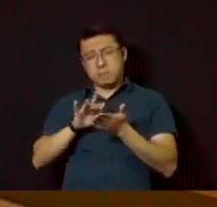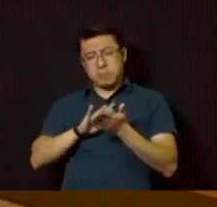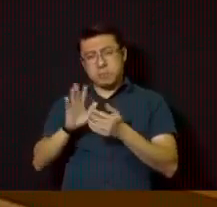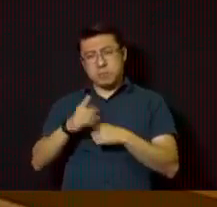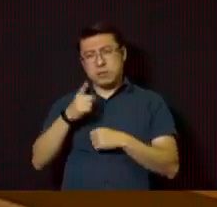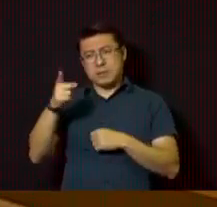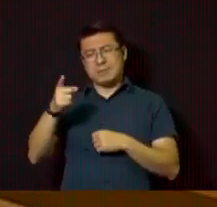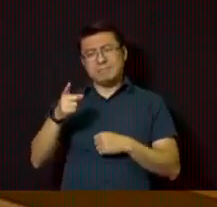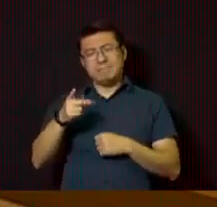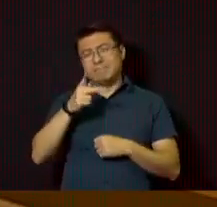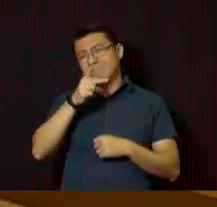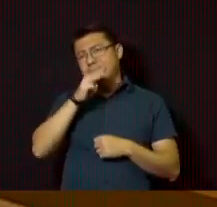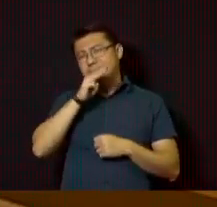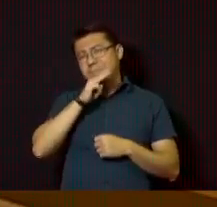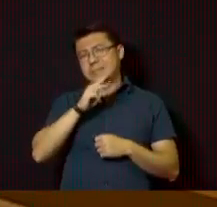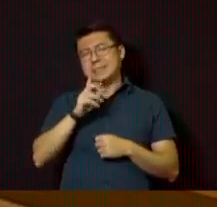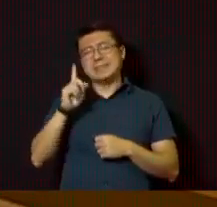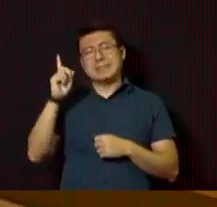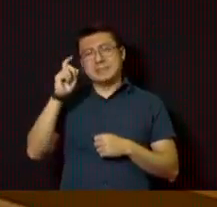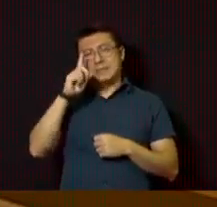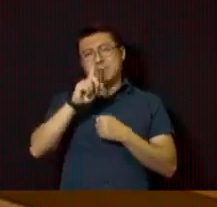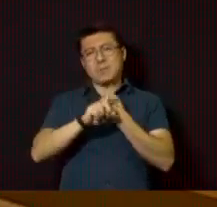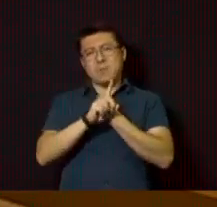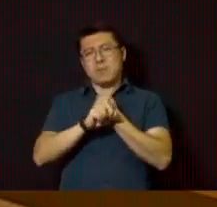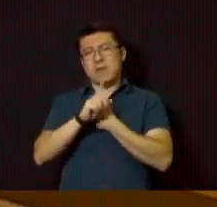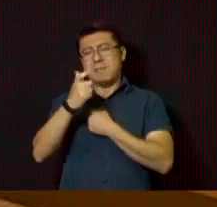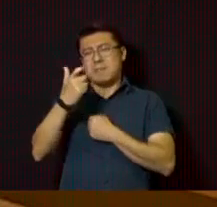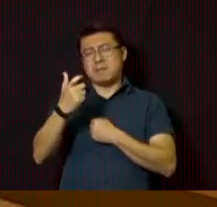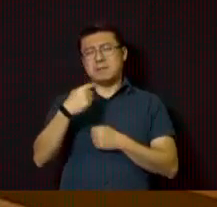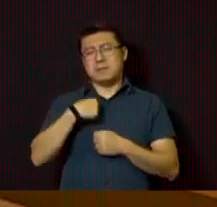muy difícil. Y bueno, yo era el hijo